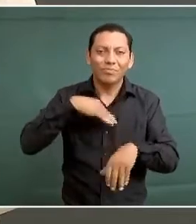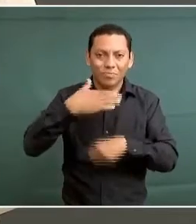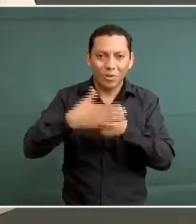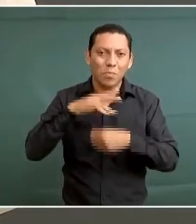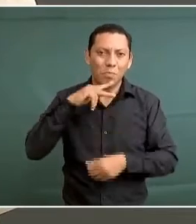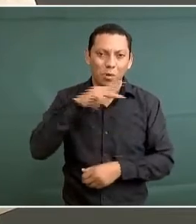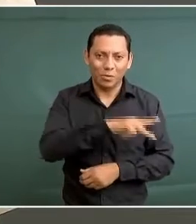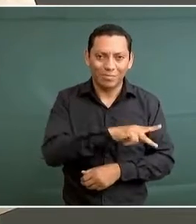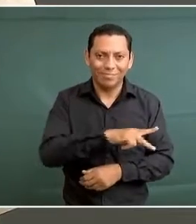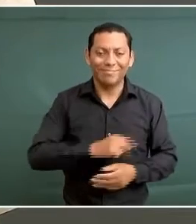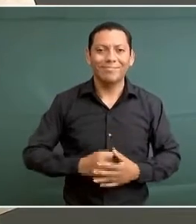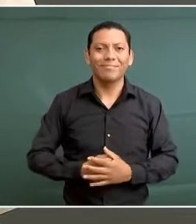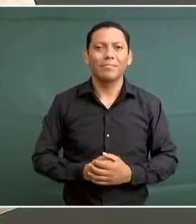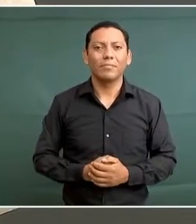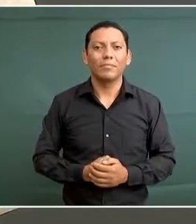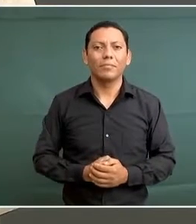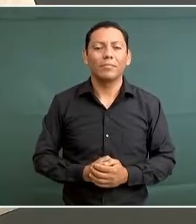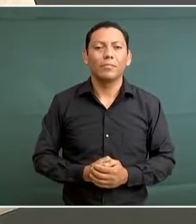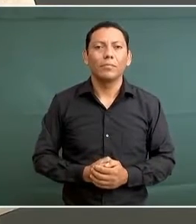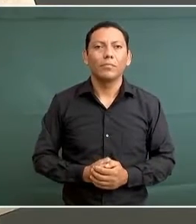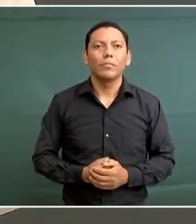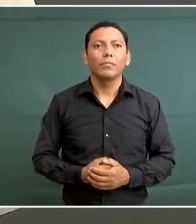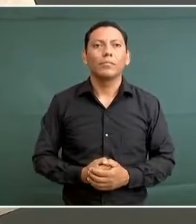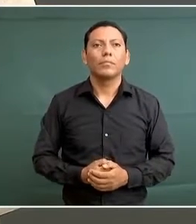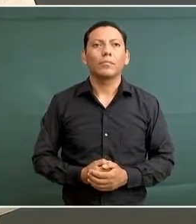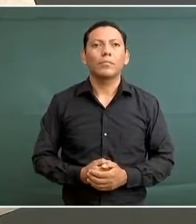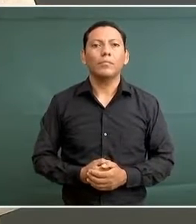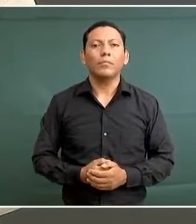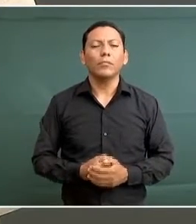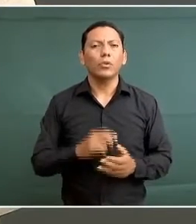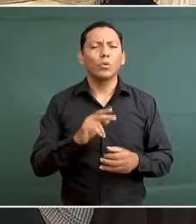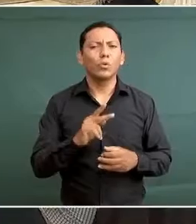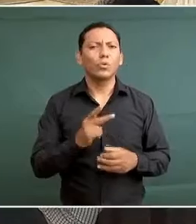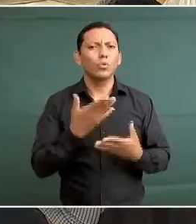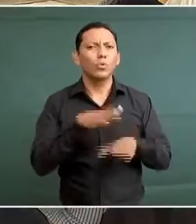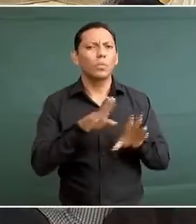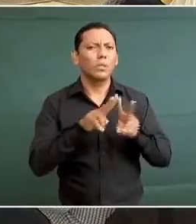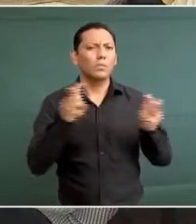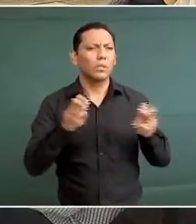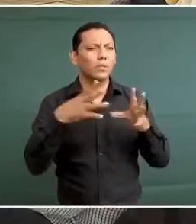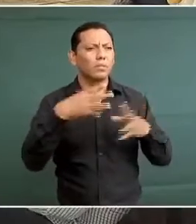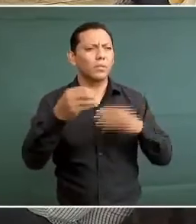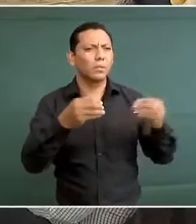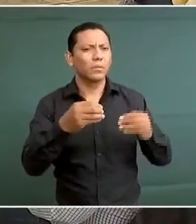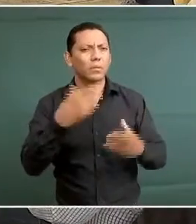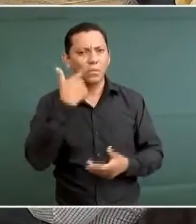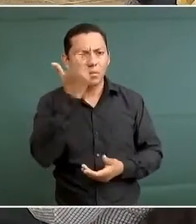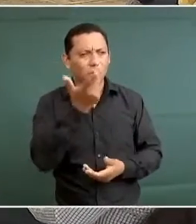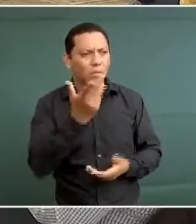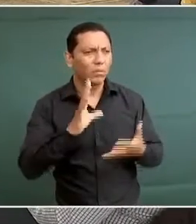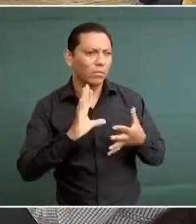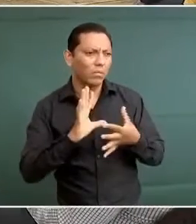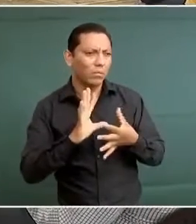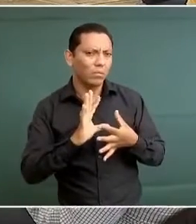señor el asunto de la pandemia respecto a yo también le quiero hacer